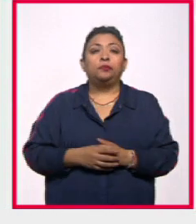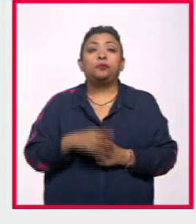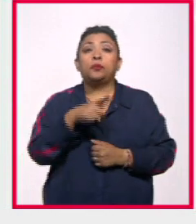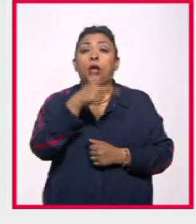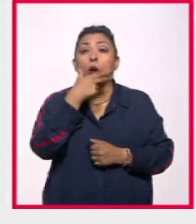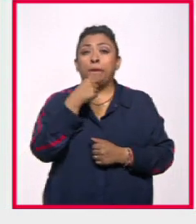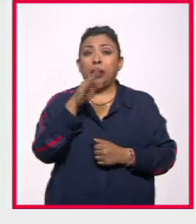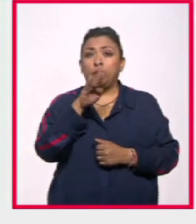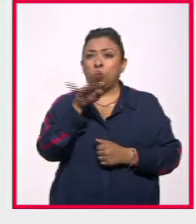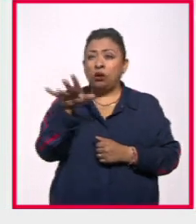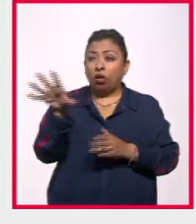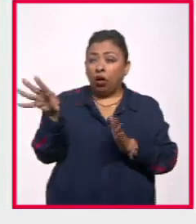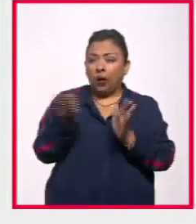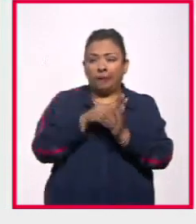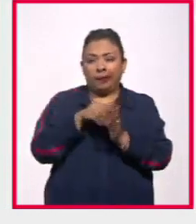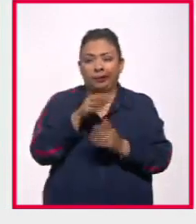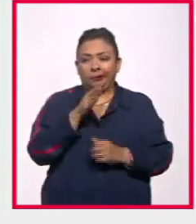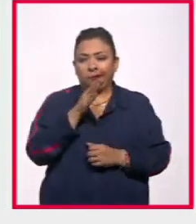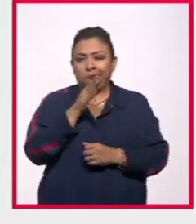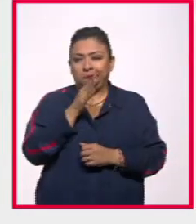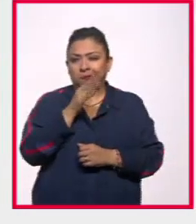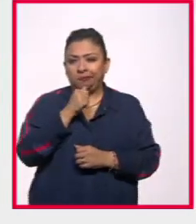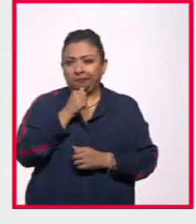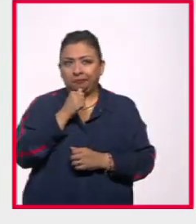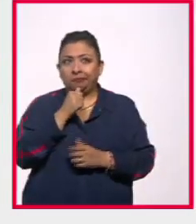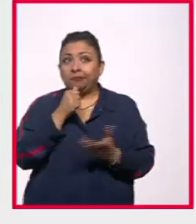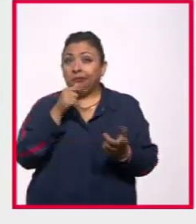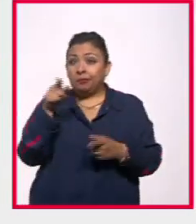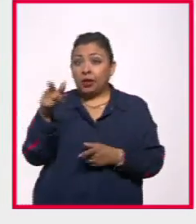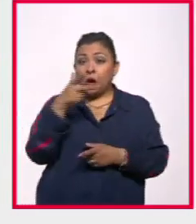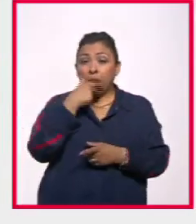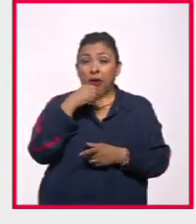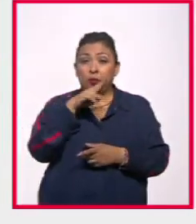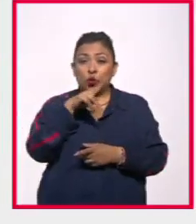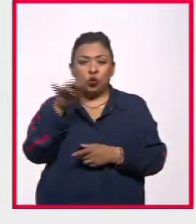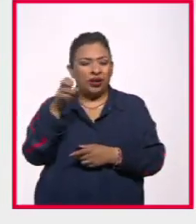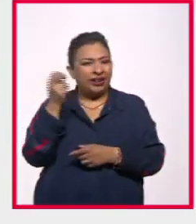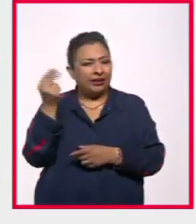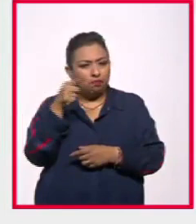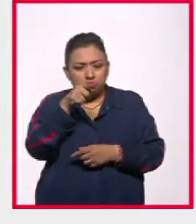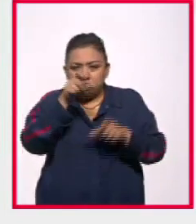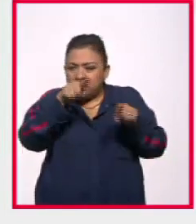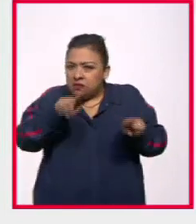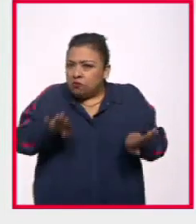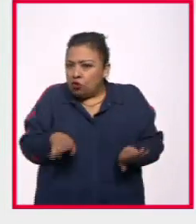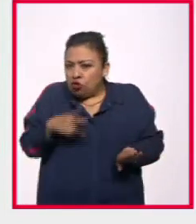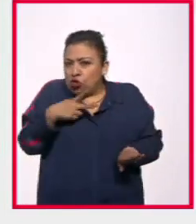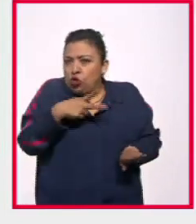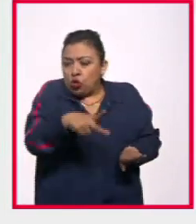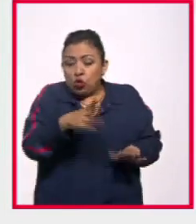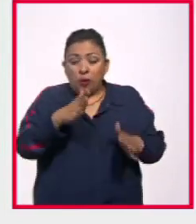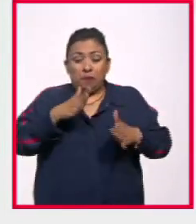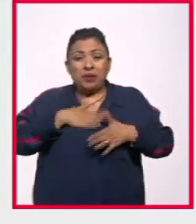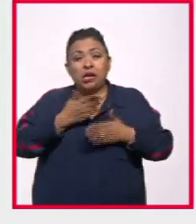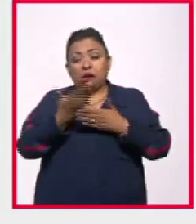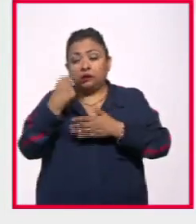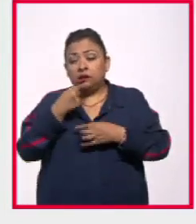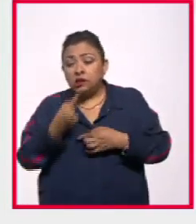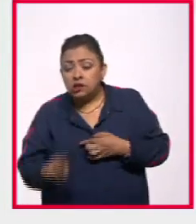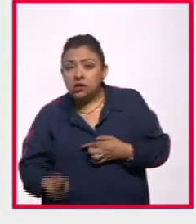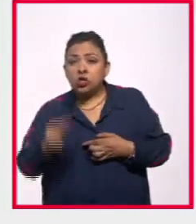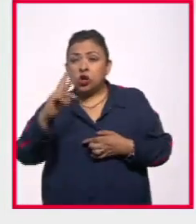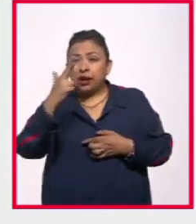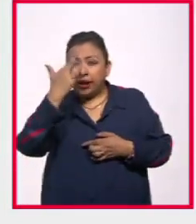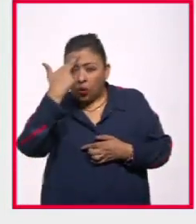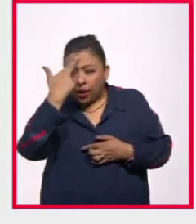Buñuel no se puede imitar. No se puede imitar a Buñuel porque Buñuel te exige ser tú mismo, porque Buñuel crea desde su infancia, desde sus